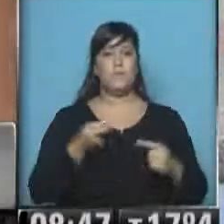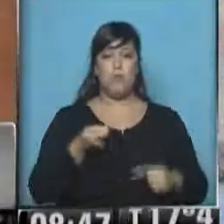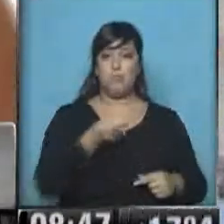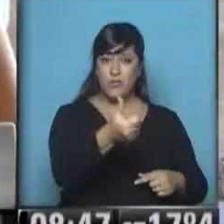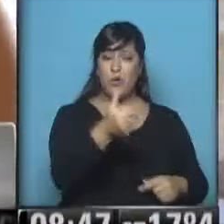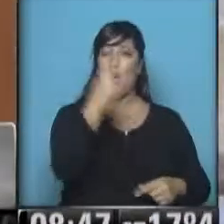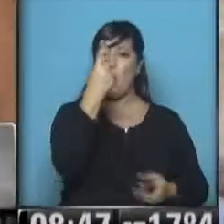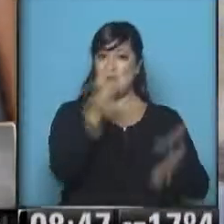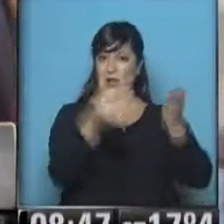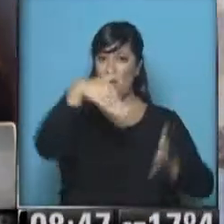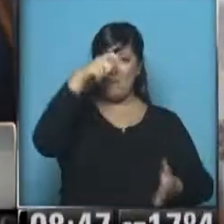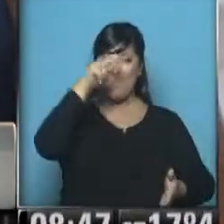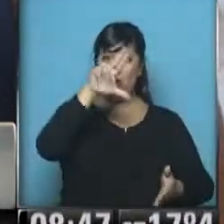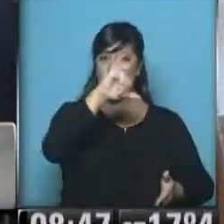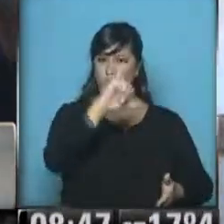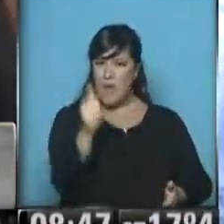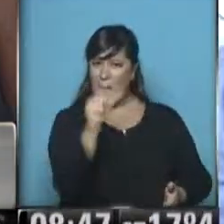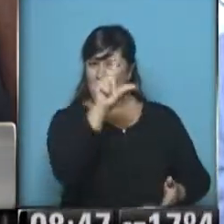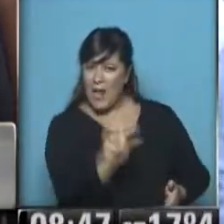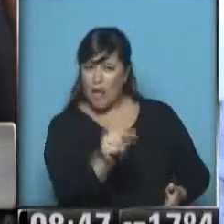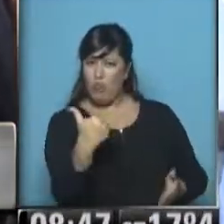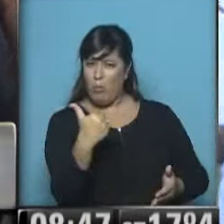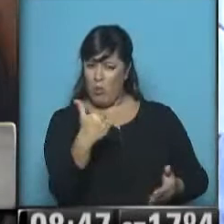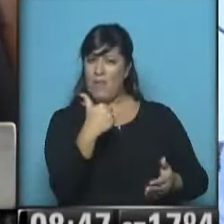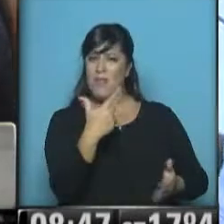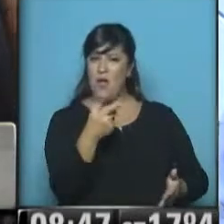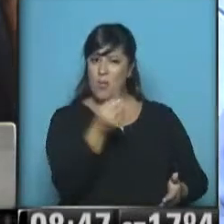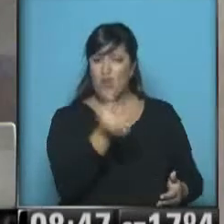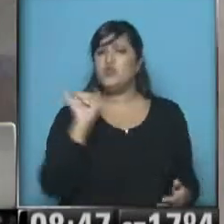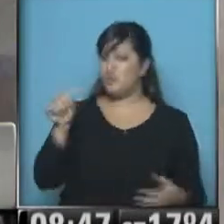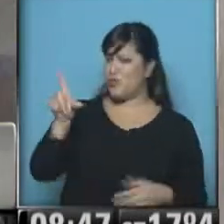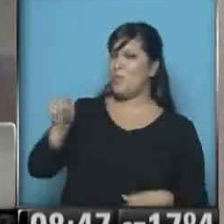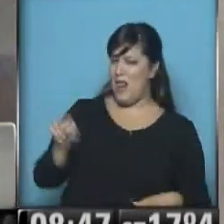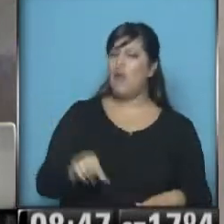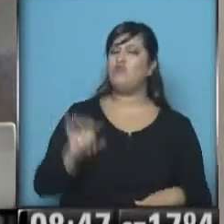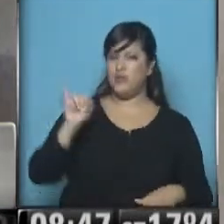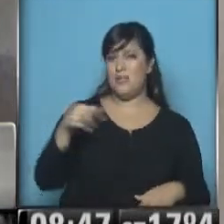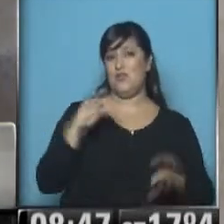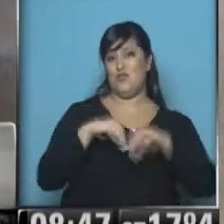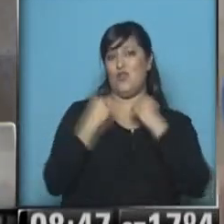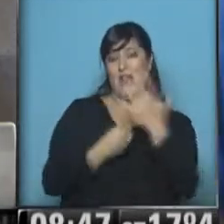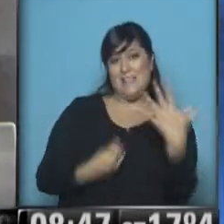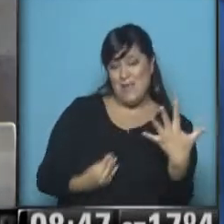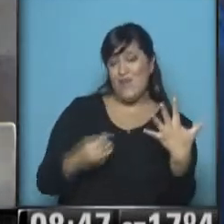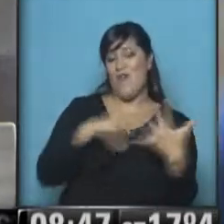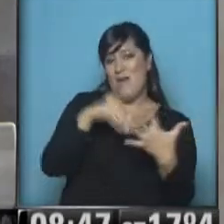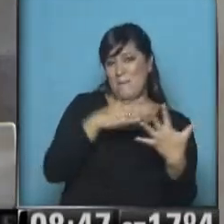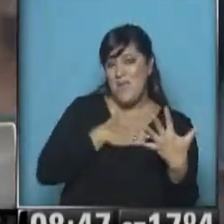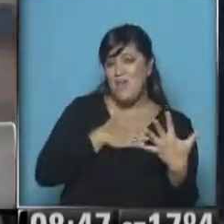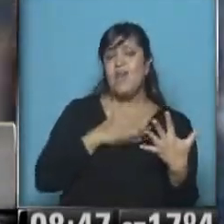merluza? Sí. ¿Está económico? ¿Es favorable para una familia? Barato, barato. Sí, somos 5 en casa. Sí. No, pero con